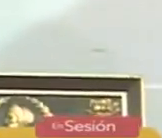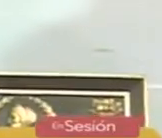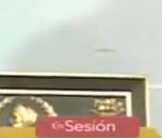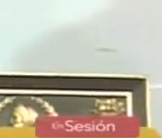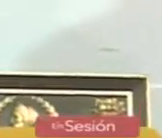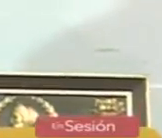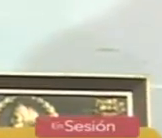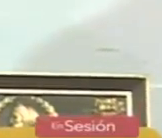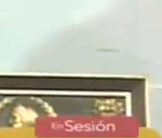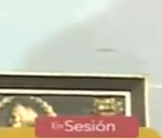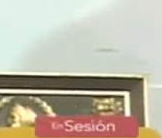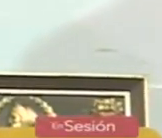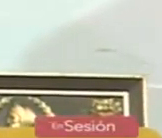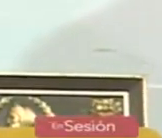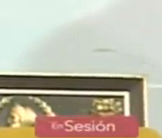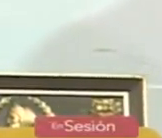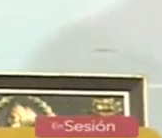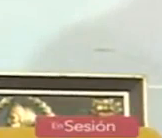completamente habitual.